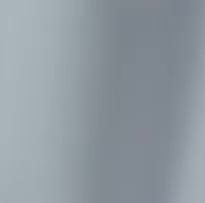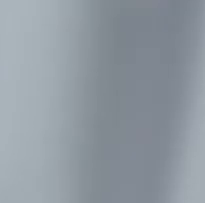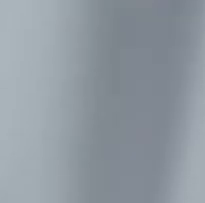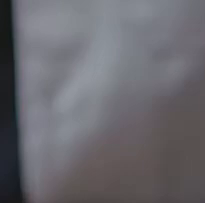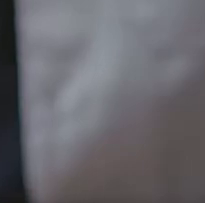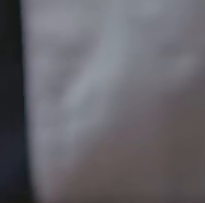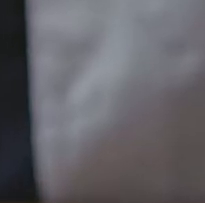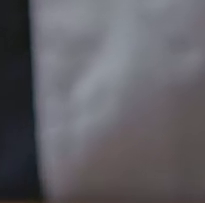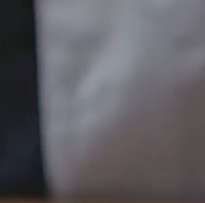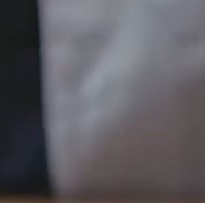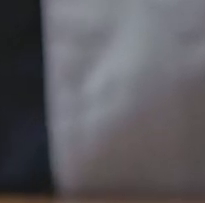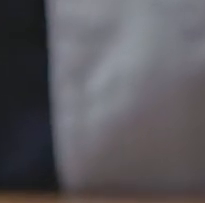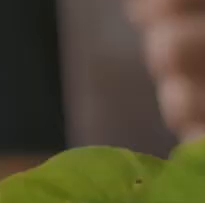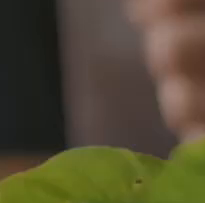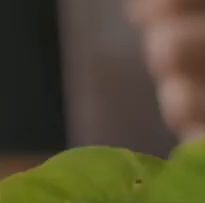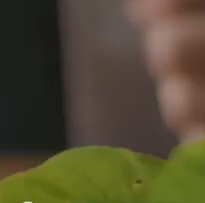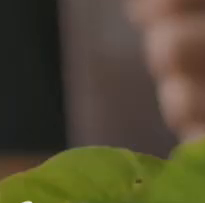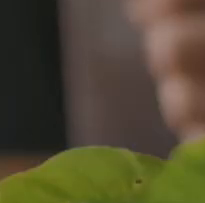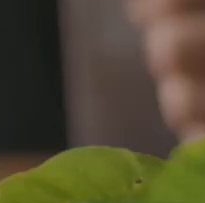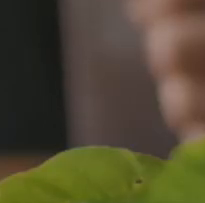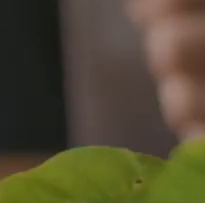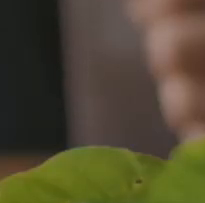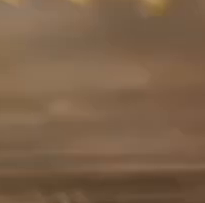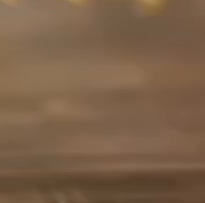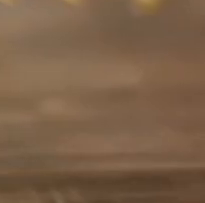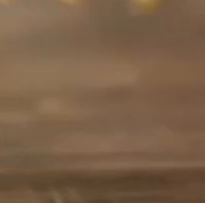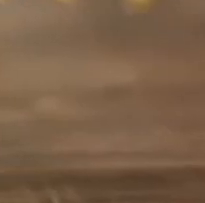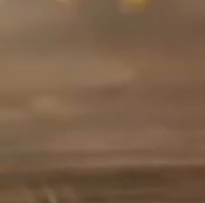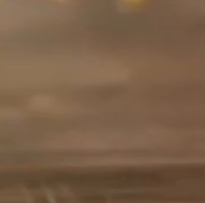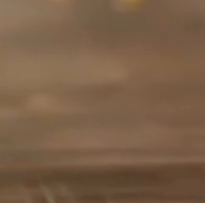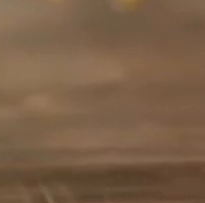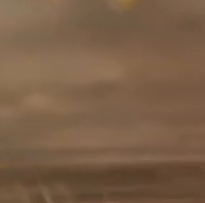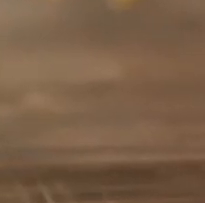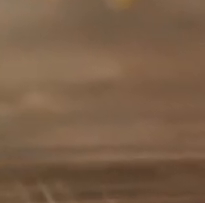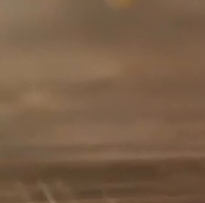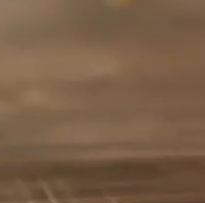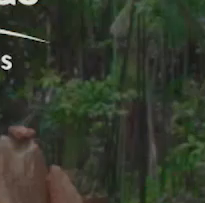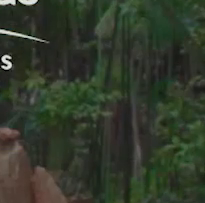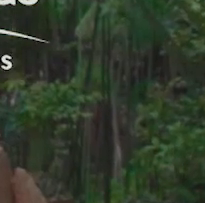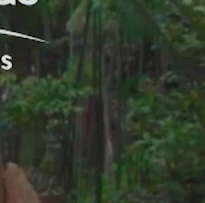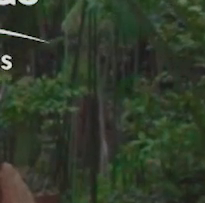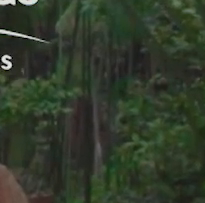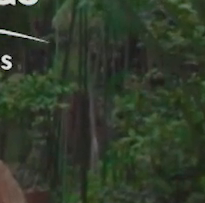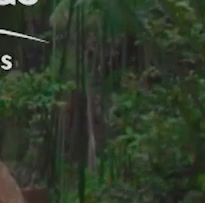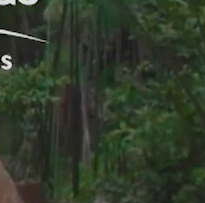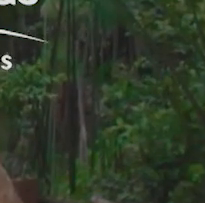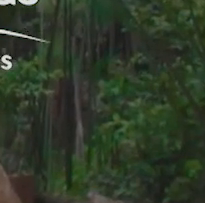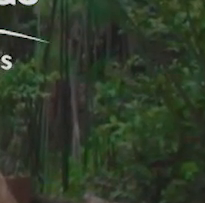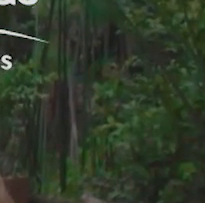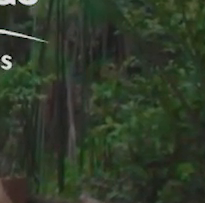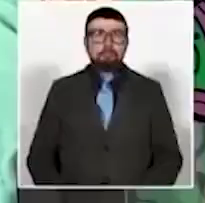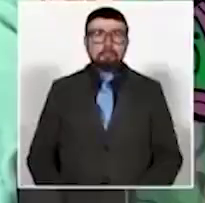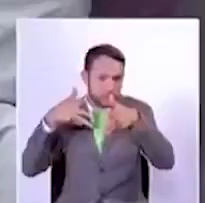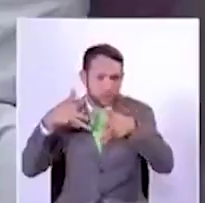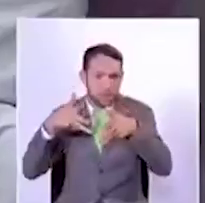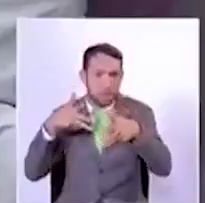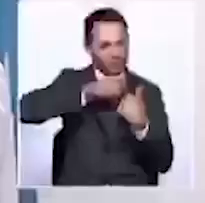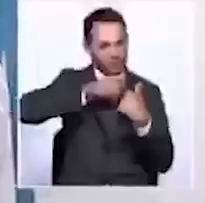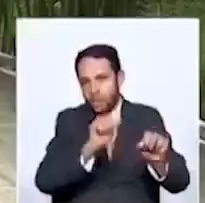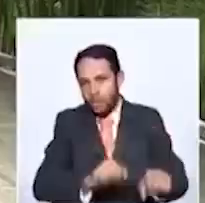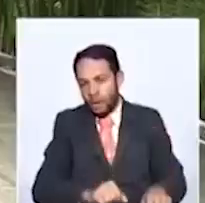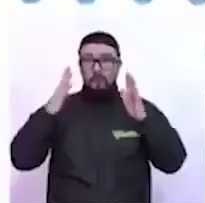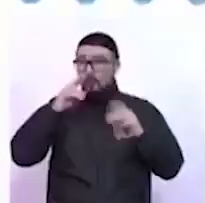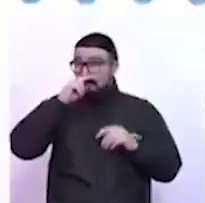Jugo inmunoestimulante que deben de consumir en ayunas y antes de acostarse. La alternativa más saludable.